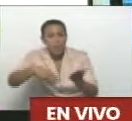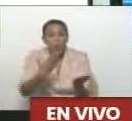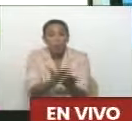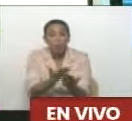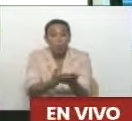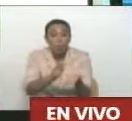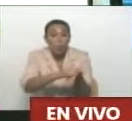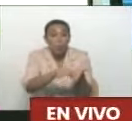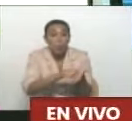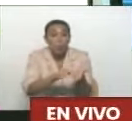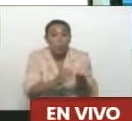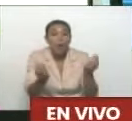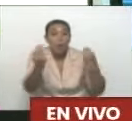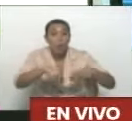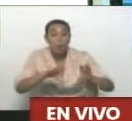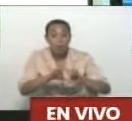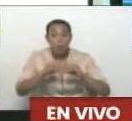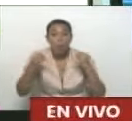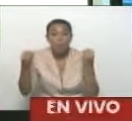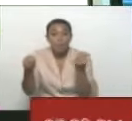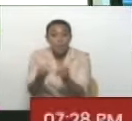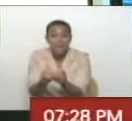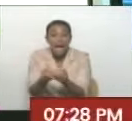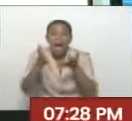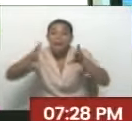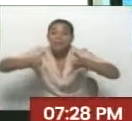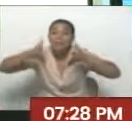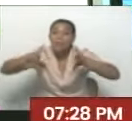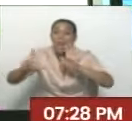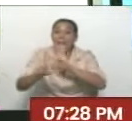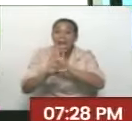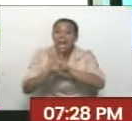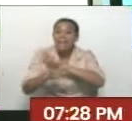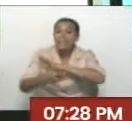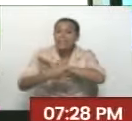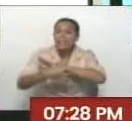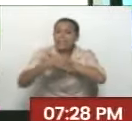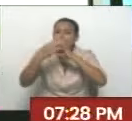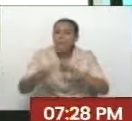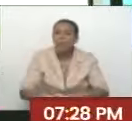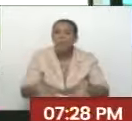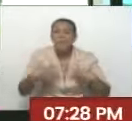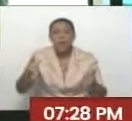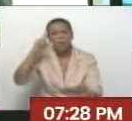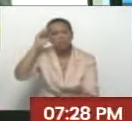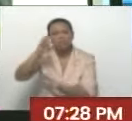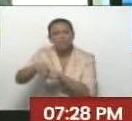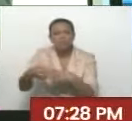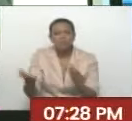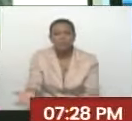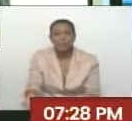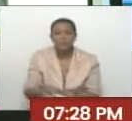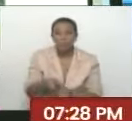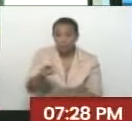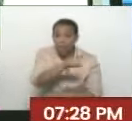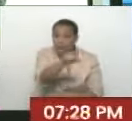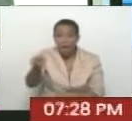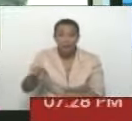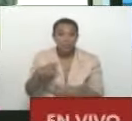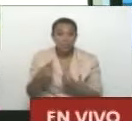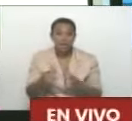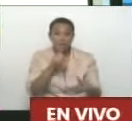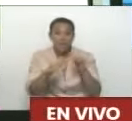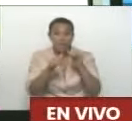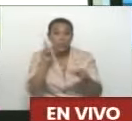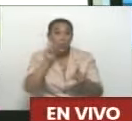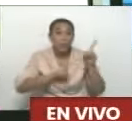documento, una oficina de asesoría técnica. ¿Para qué? Para que a ustedes no les estén llegando